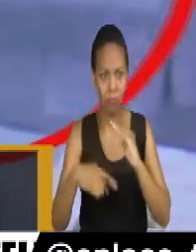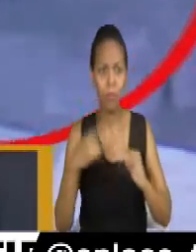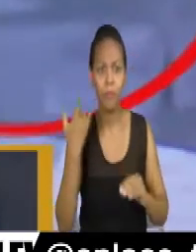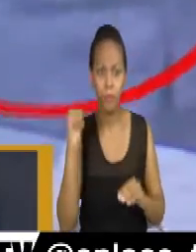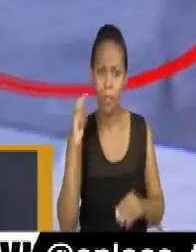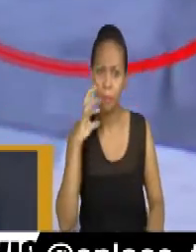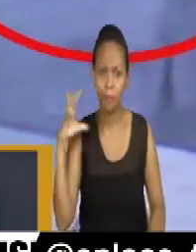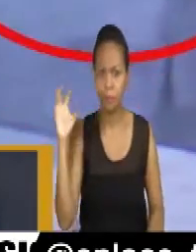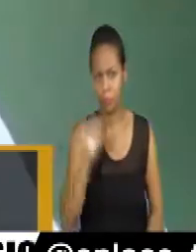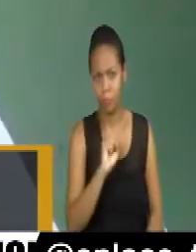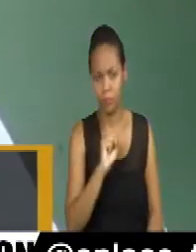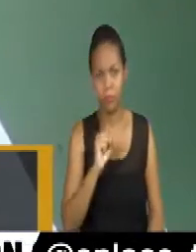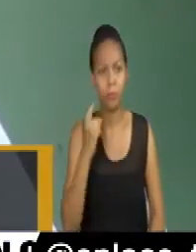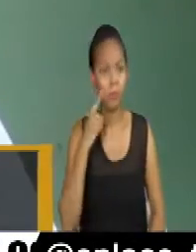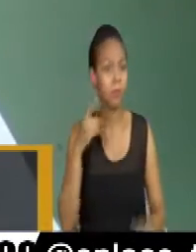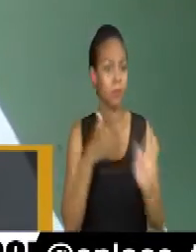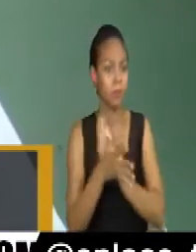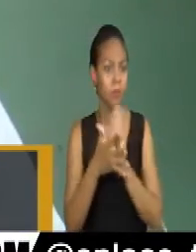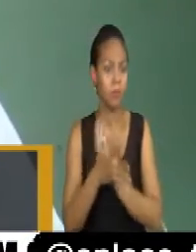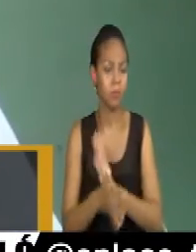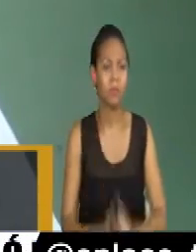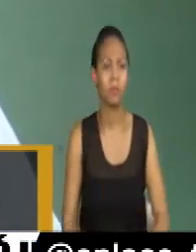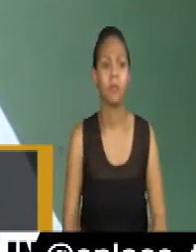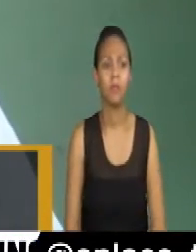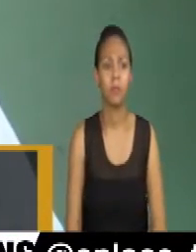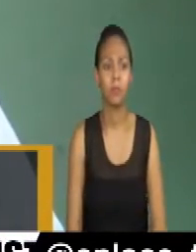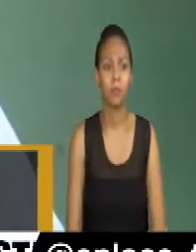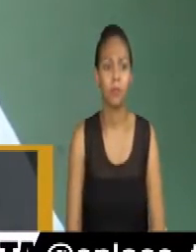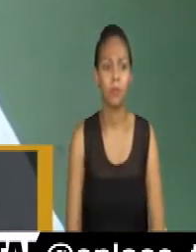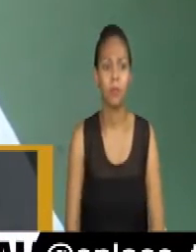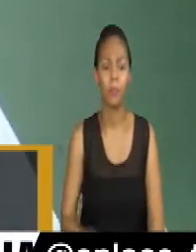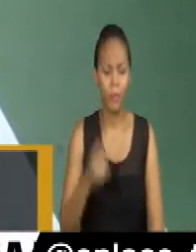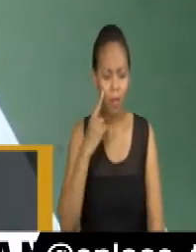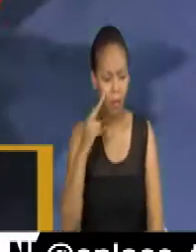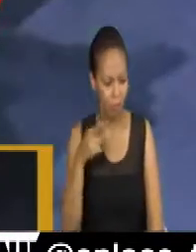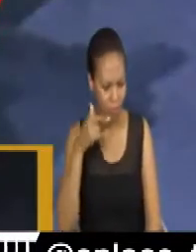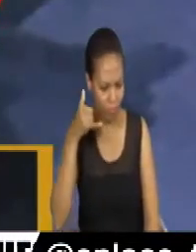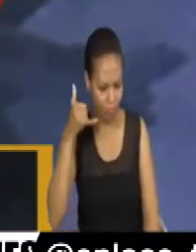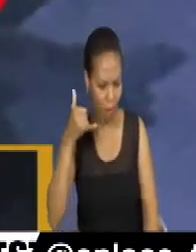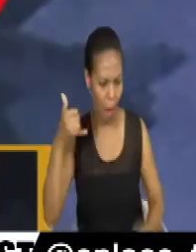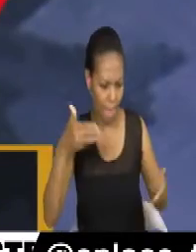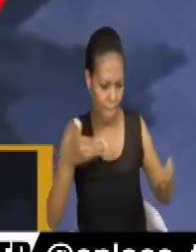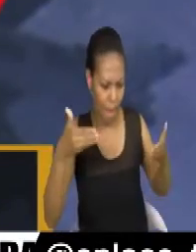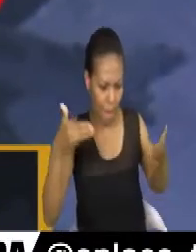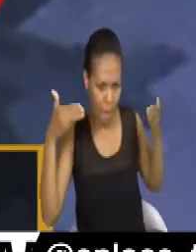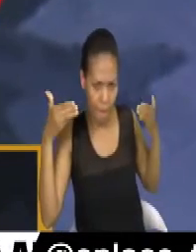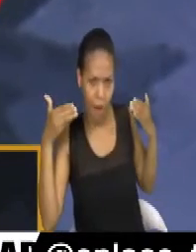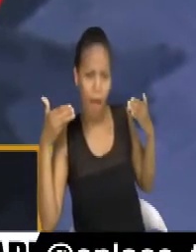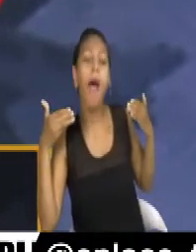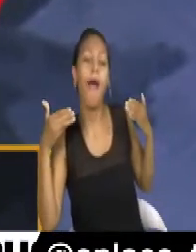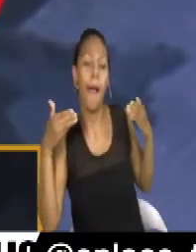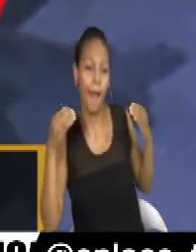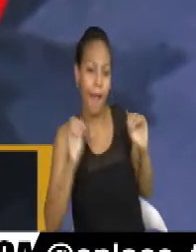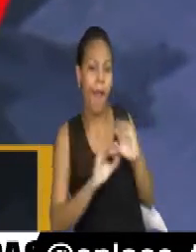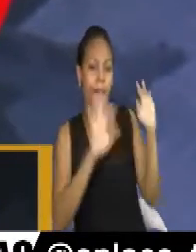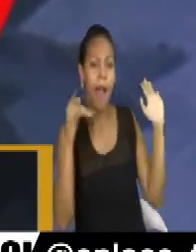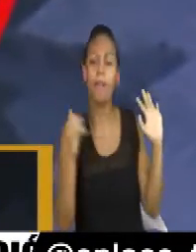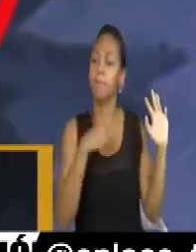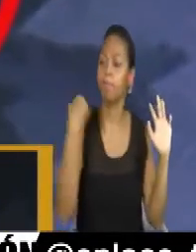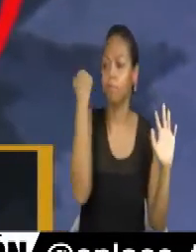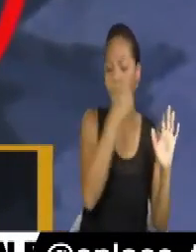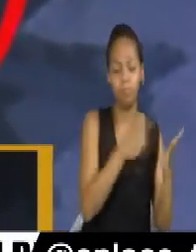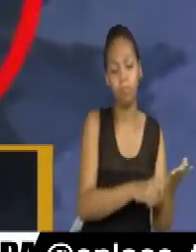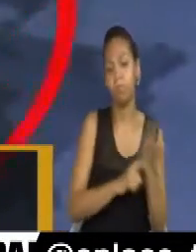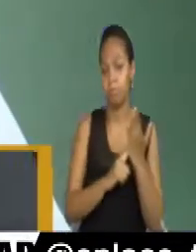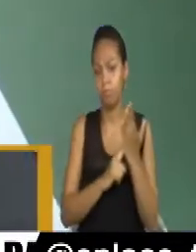plenamente identificado. La empresa tiene un sistema de cerrada de televisión y efectivamente ahí se identifica claramente la persona. Persona delgada, de